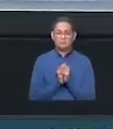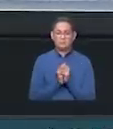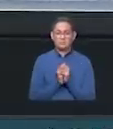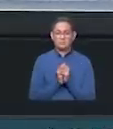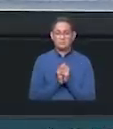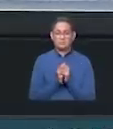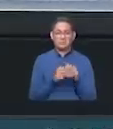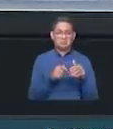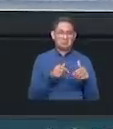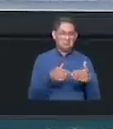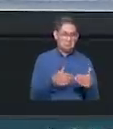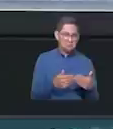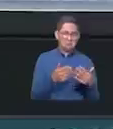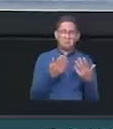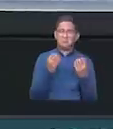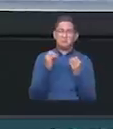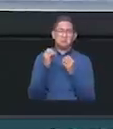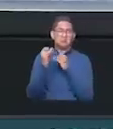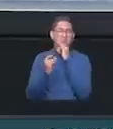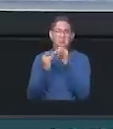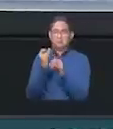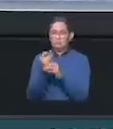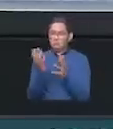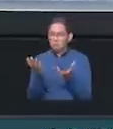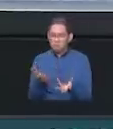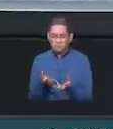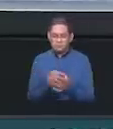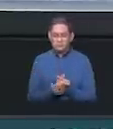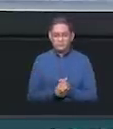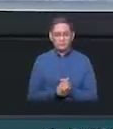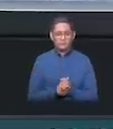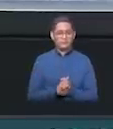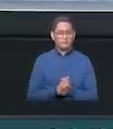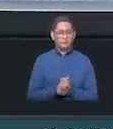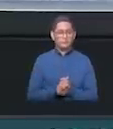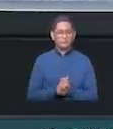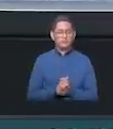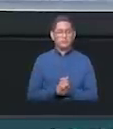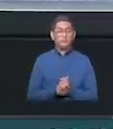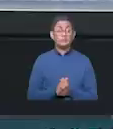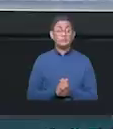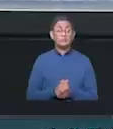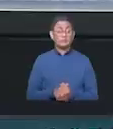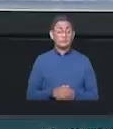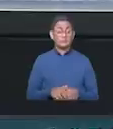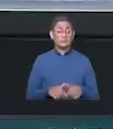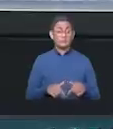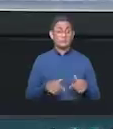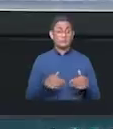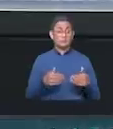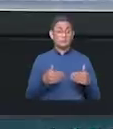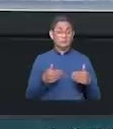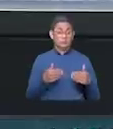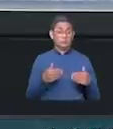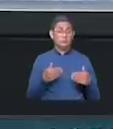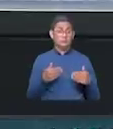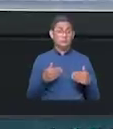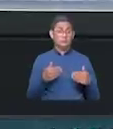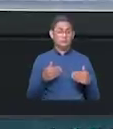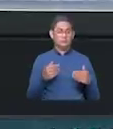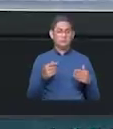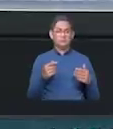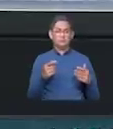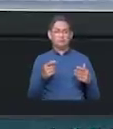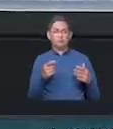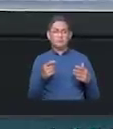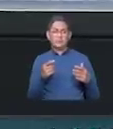internacional de la misma manera panamá evoluciona y cambia